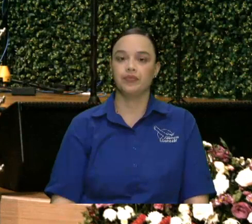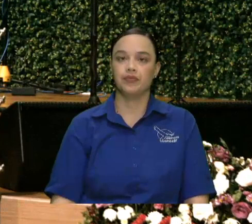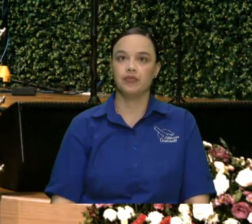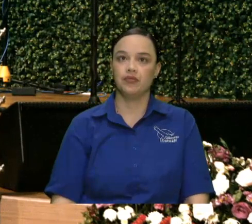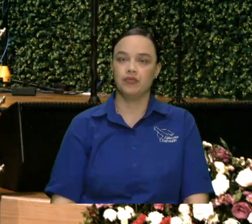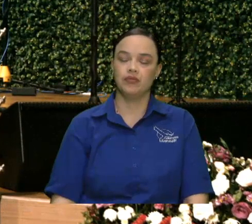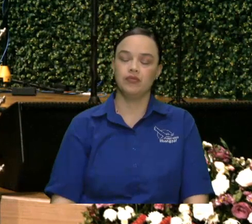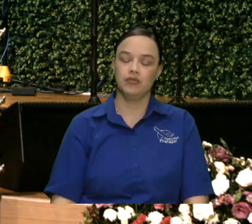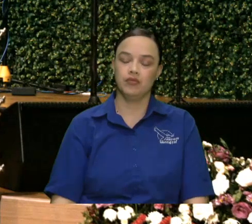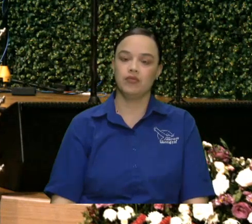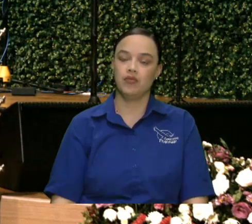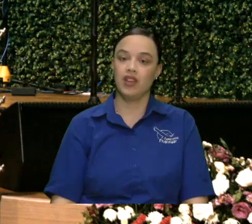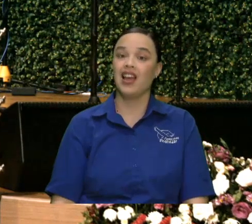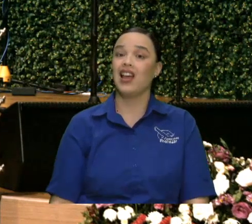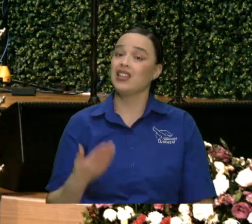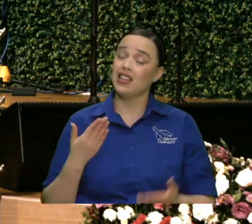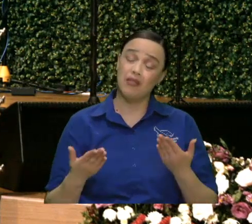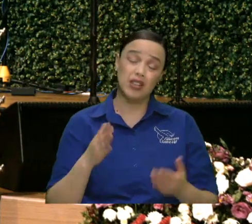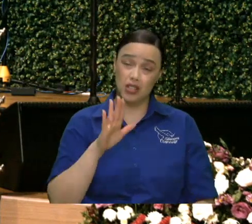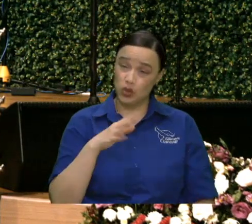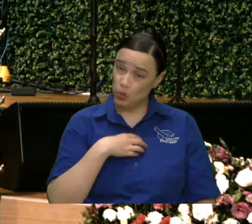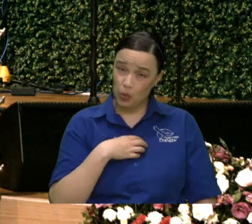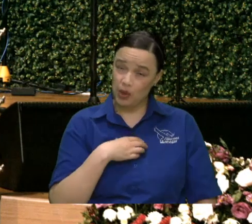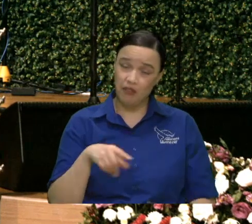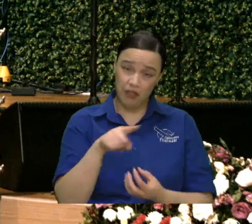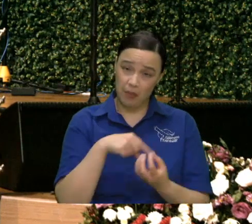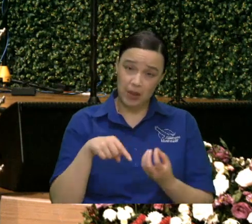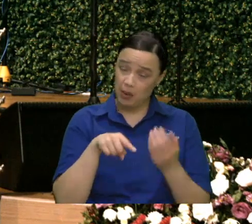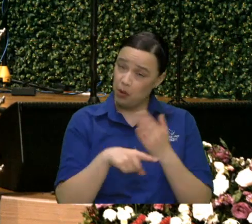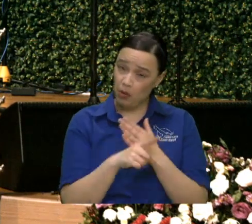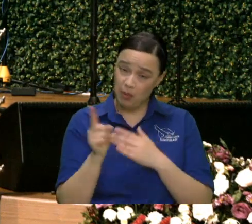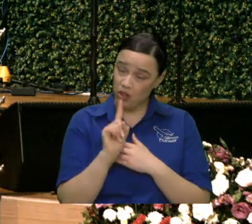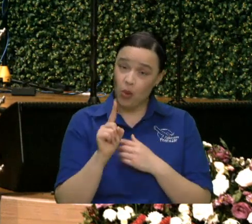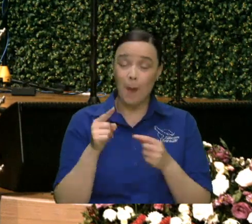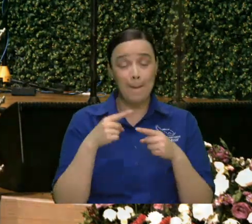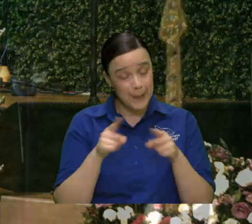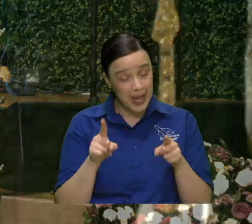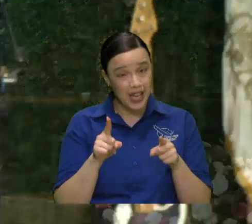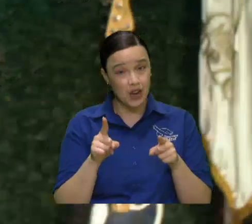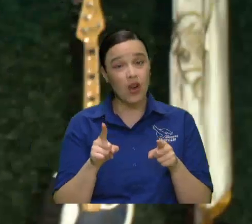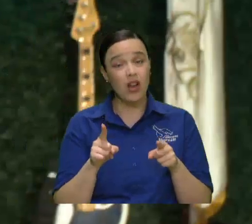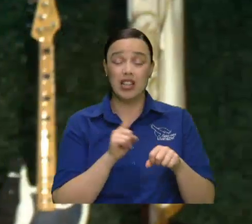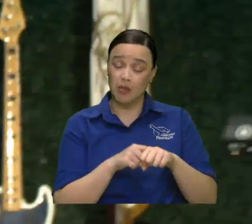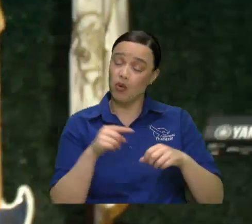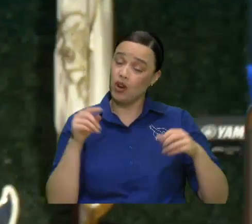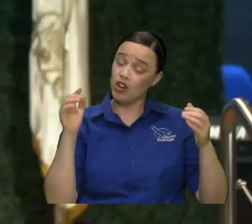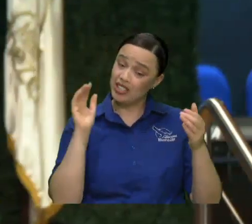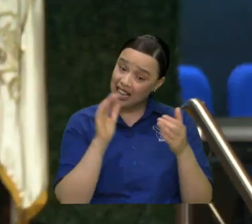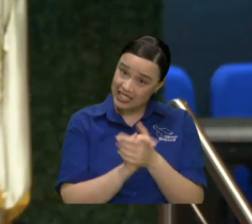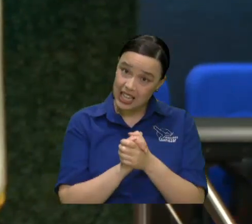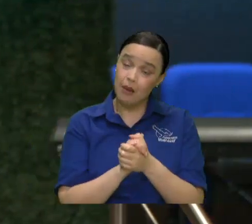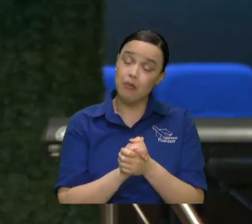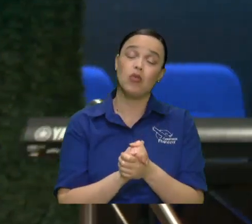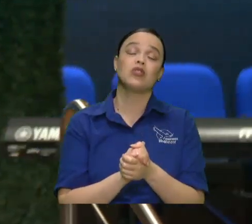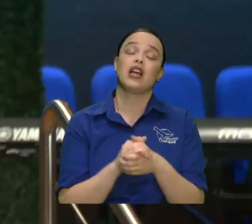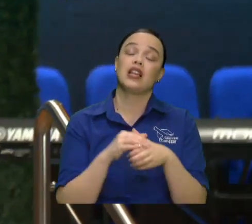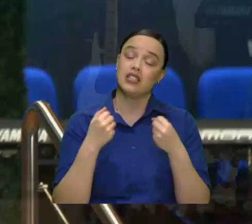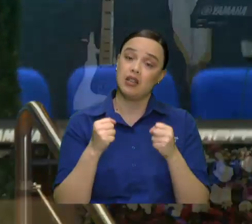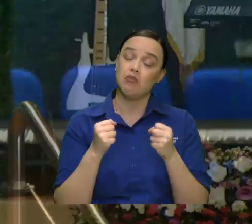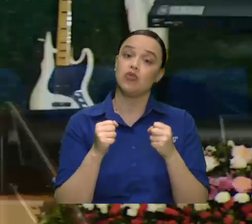la de ella fue una gran ofensa amados hermanos cuando nos casamos cuando formamos una familia